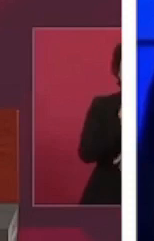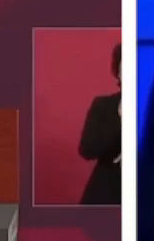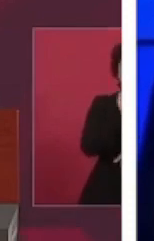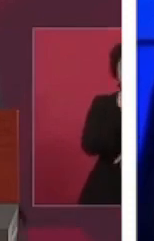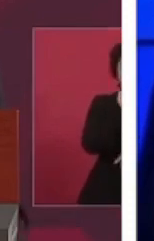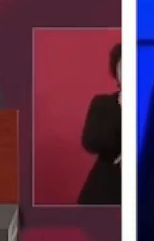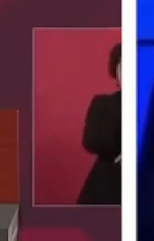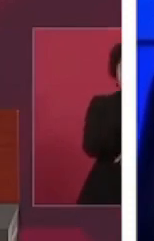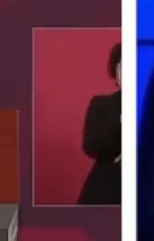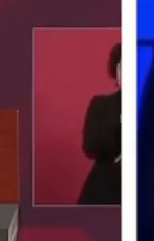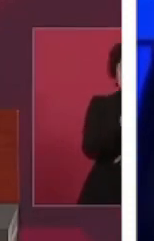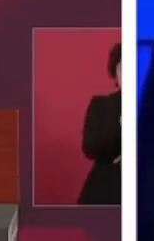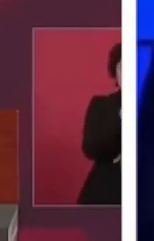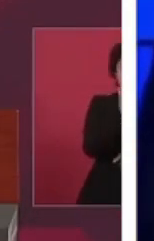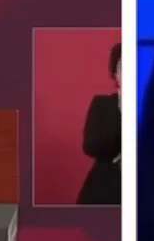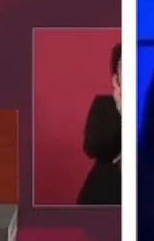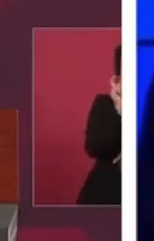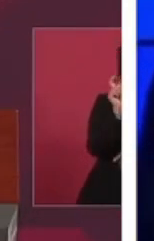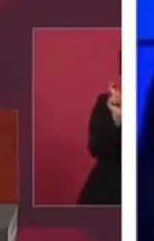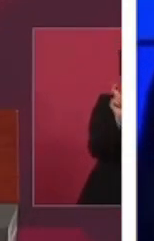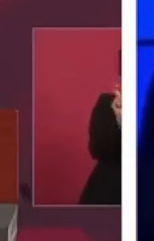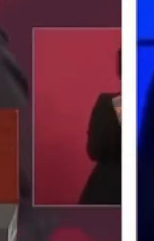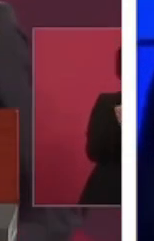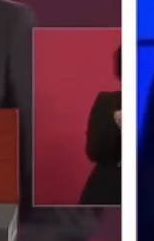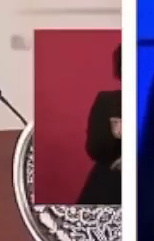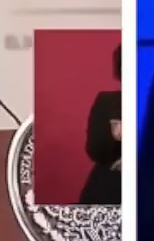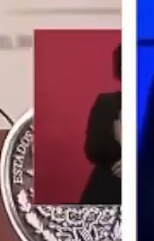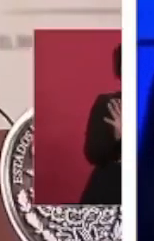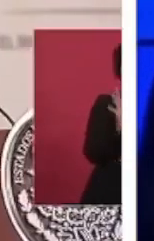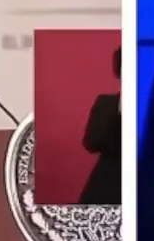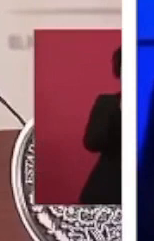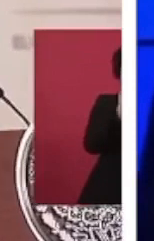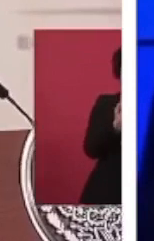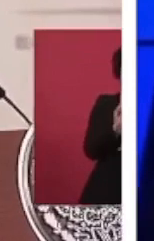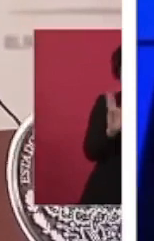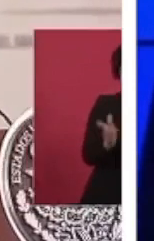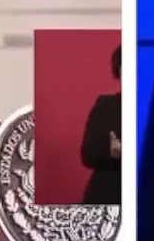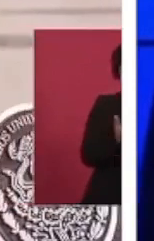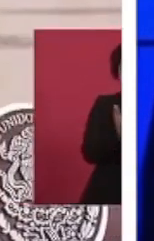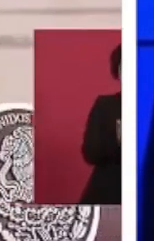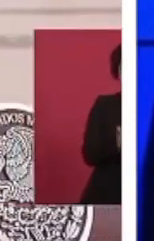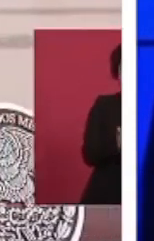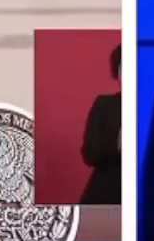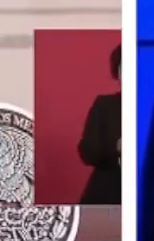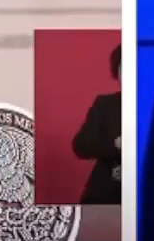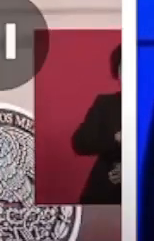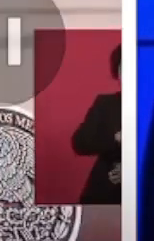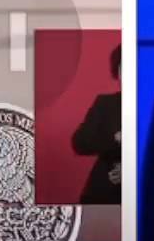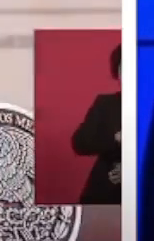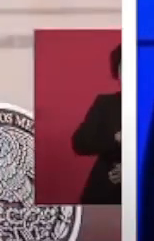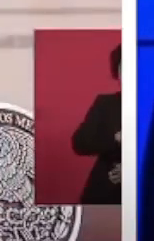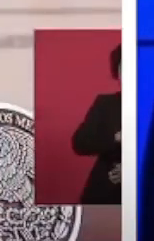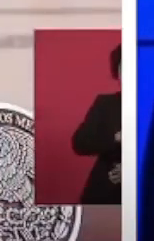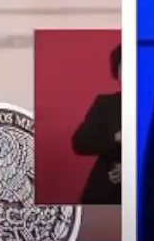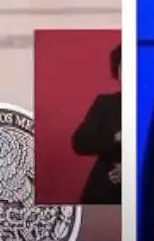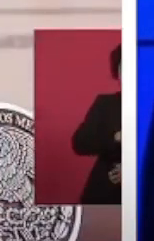intervención, sino por lo que Hayek llamaría la fatal arrogancia. ¿Quién es él para decir qué es votar bien o qué es votar mal?